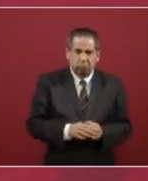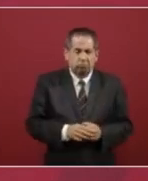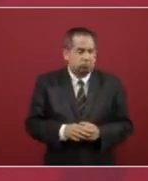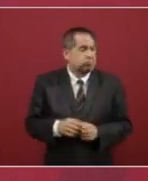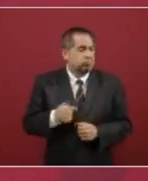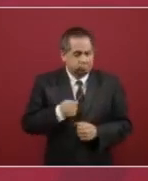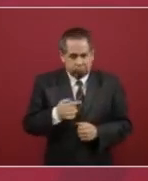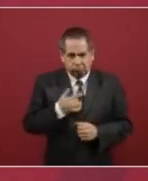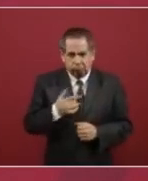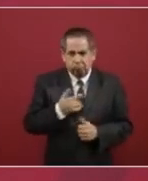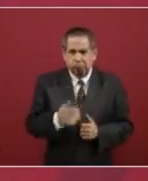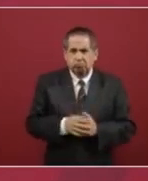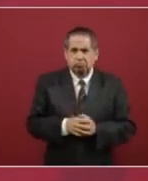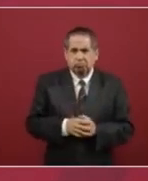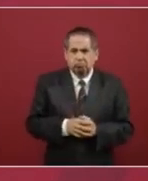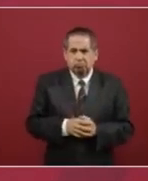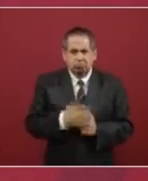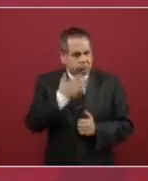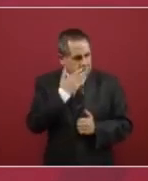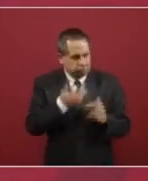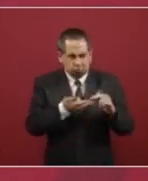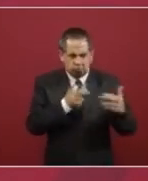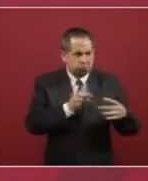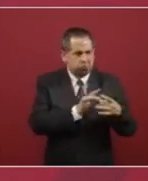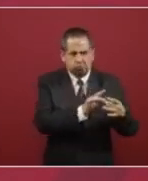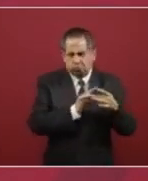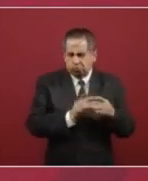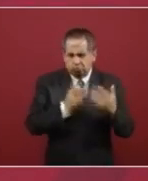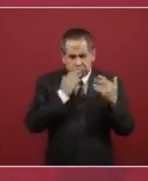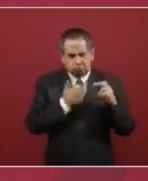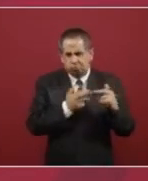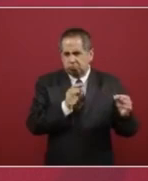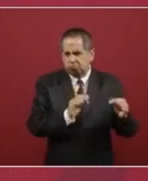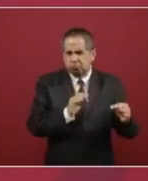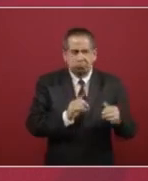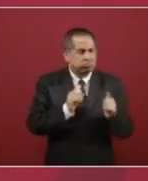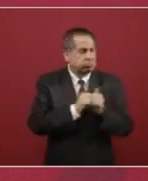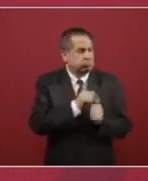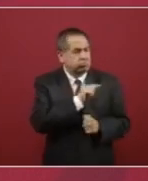tengo buena relación con